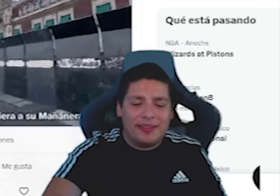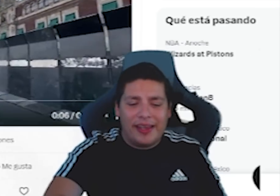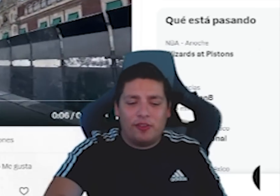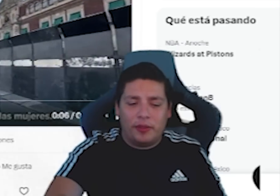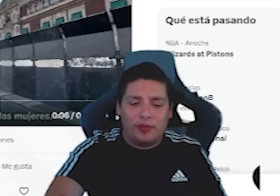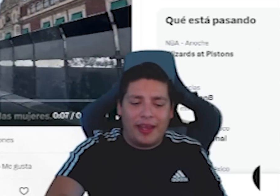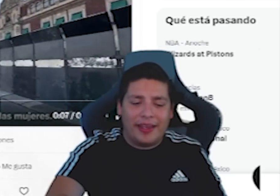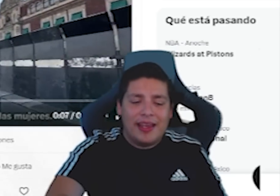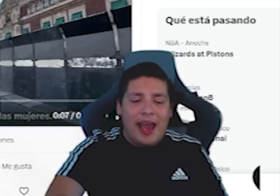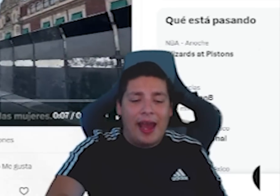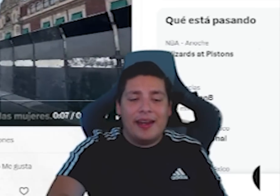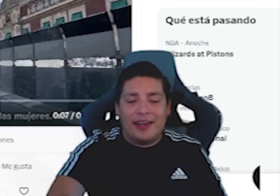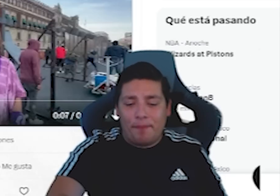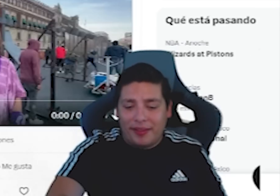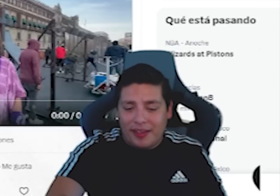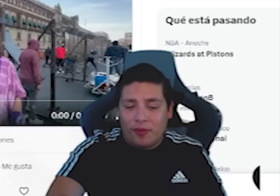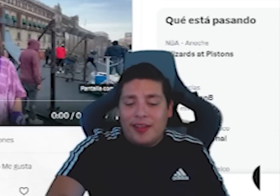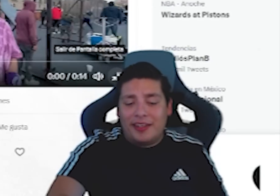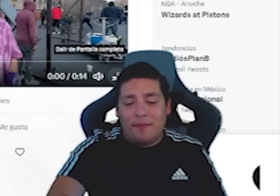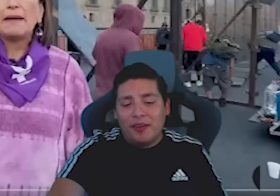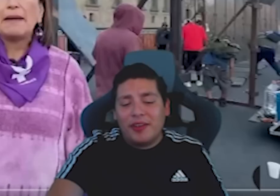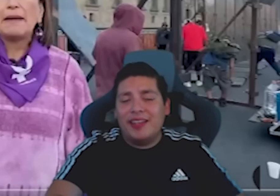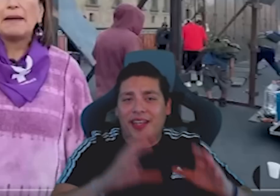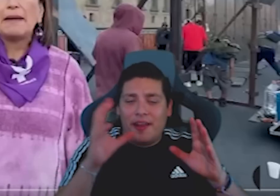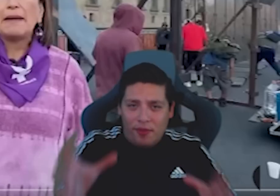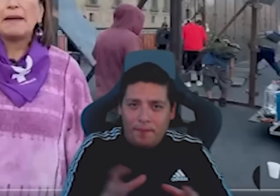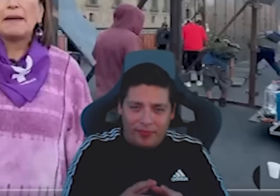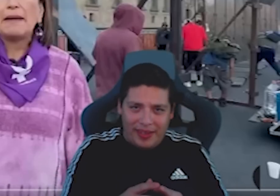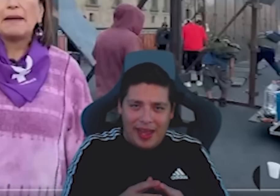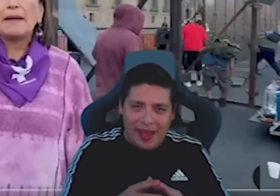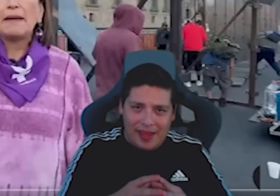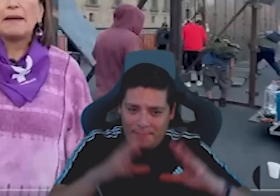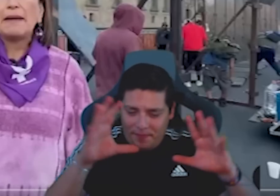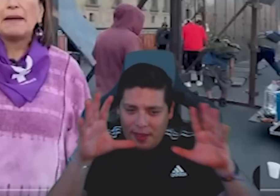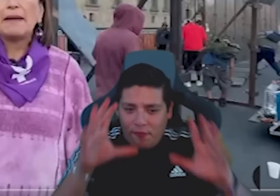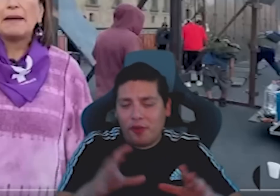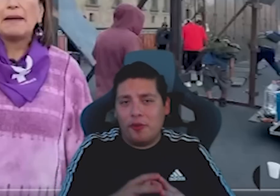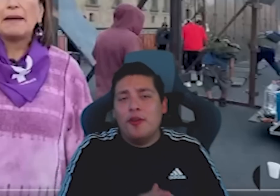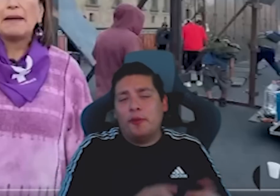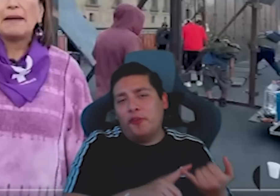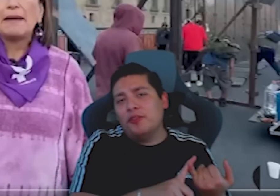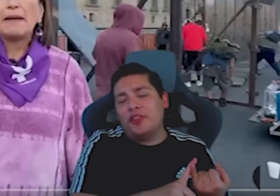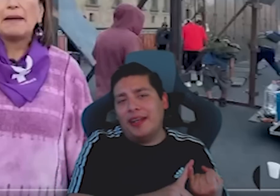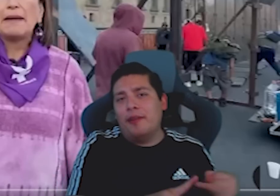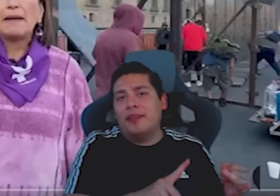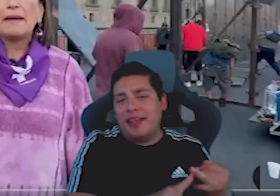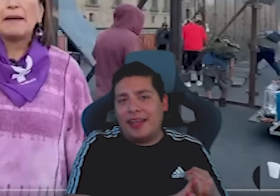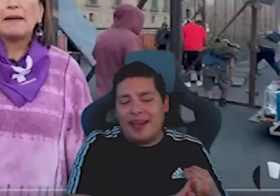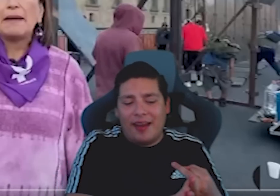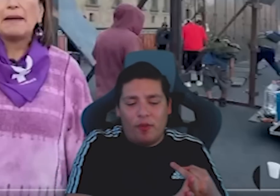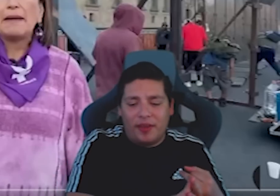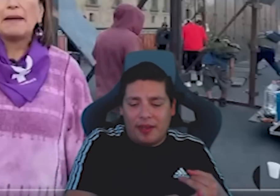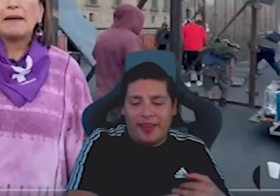una y otra vez esos personajes han repetido. Sin embargo, ¿quién se llevó el foco? Pues fue Xochitl